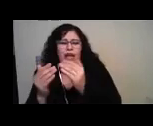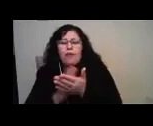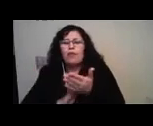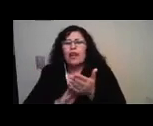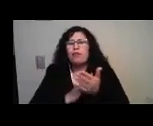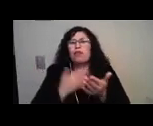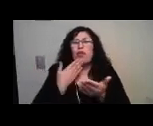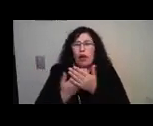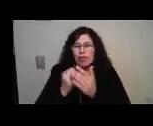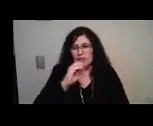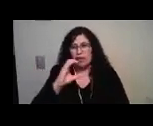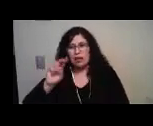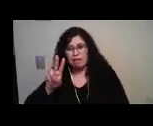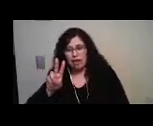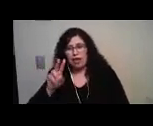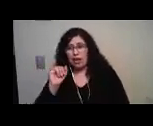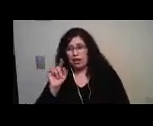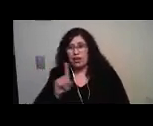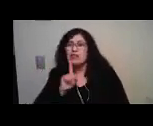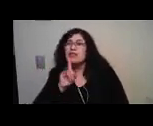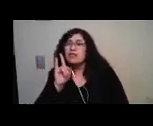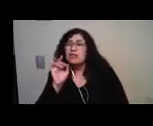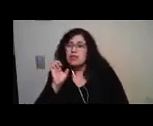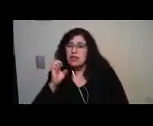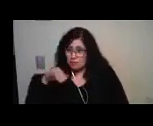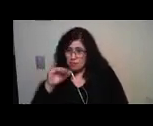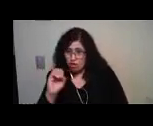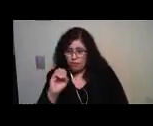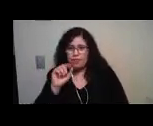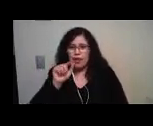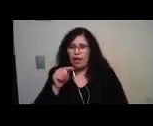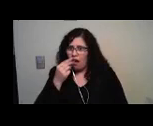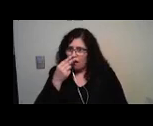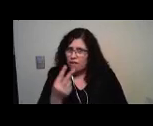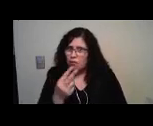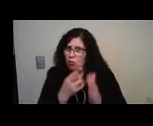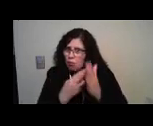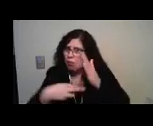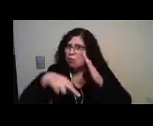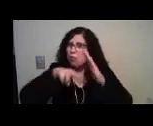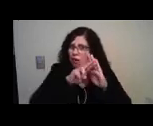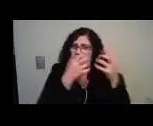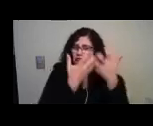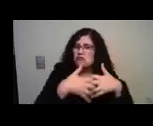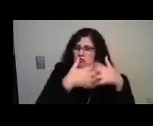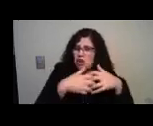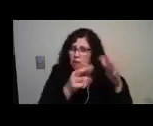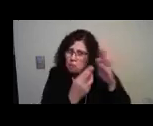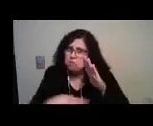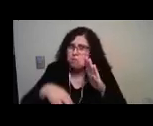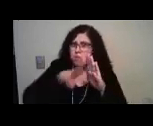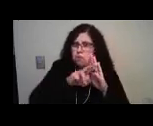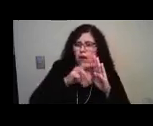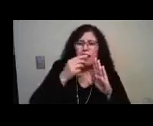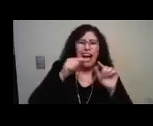ya, y uno ve resultados en términos de funcionalidad en las primeras etapas, ya, significa que la zona